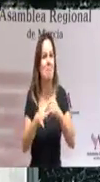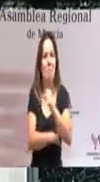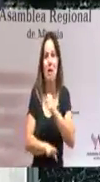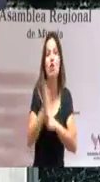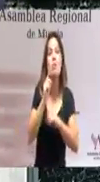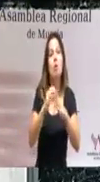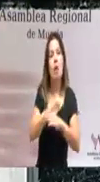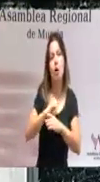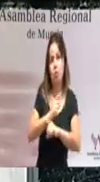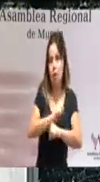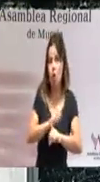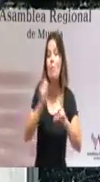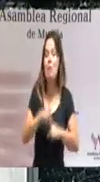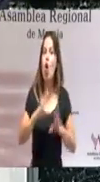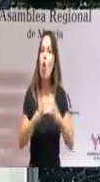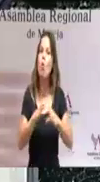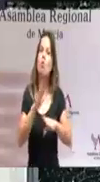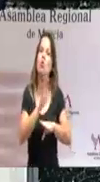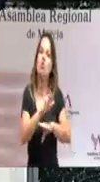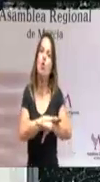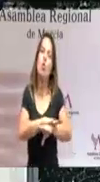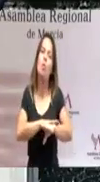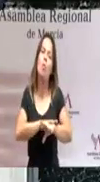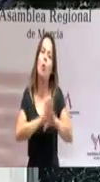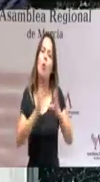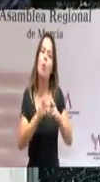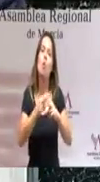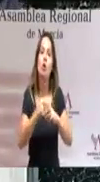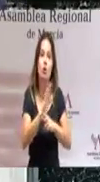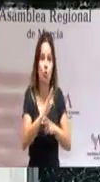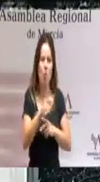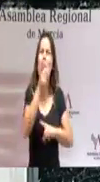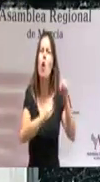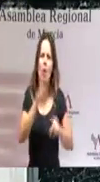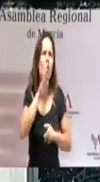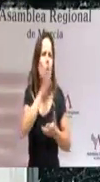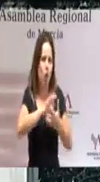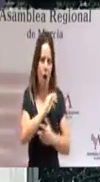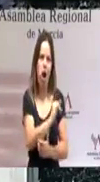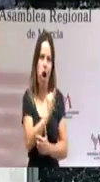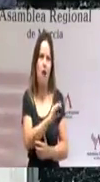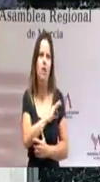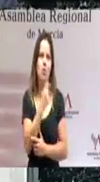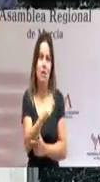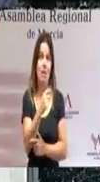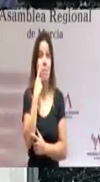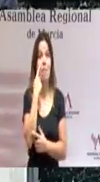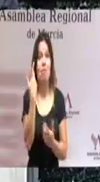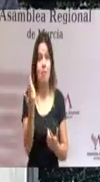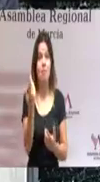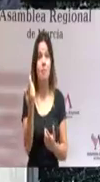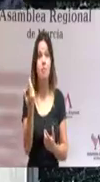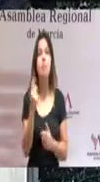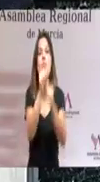comunidad autónoma, el conjunto de su partido en este país. Ustedes sí que tienen problemas de corrupción, señor presidente. Mire,